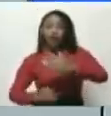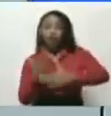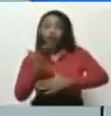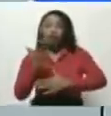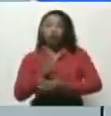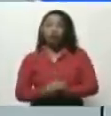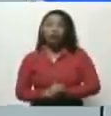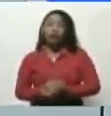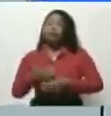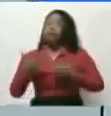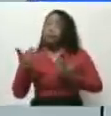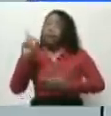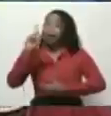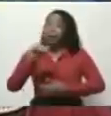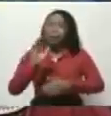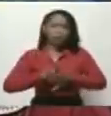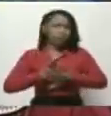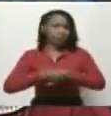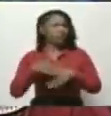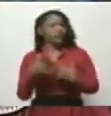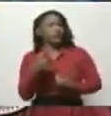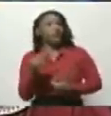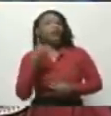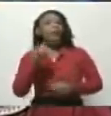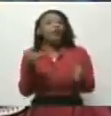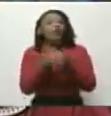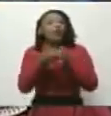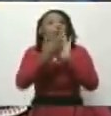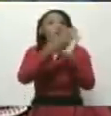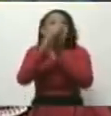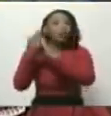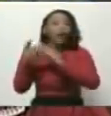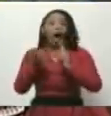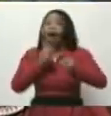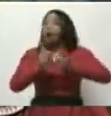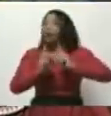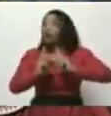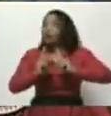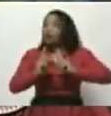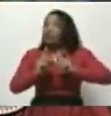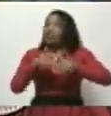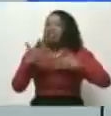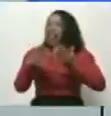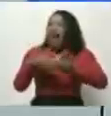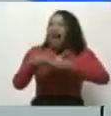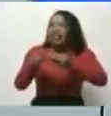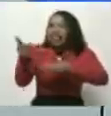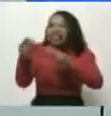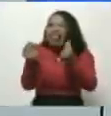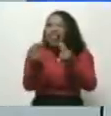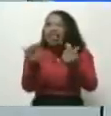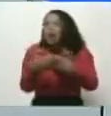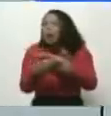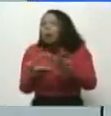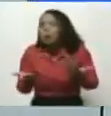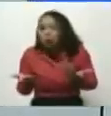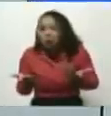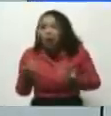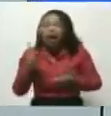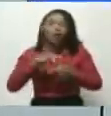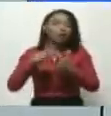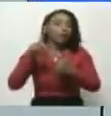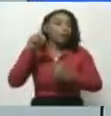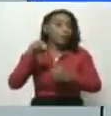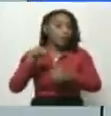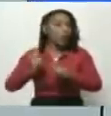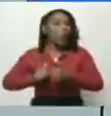e incluso, ¿por qué no?, las comunas, en algunos casos, ¿qué hacen con esos fondos? Y entonces, también